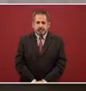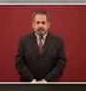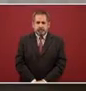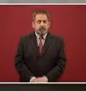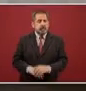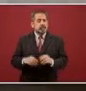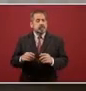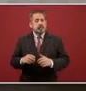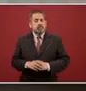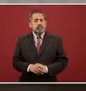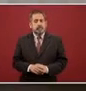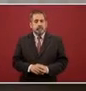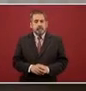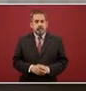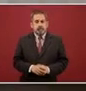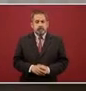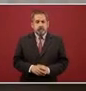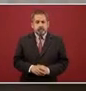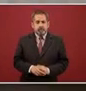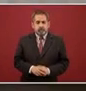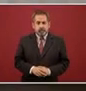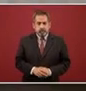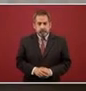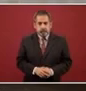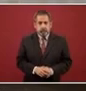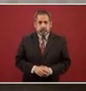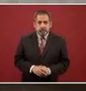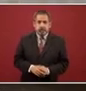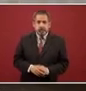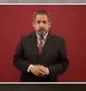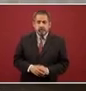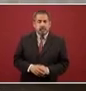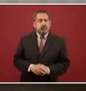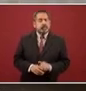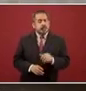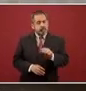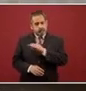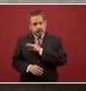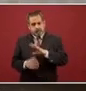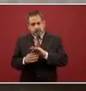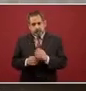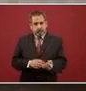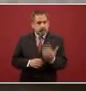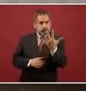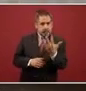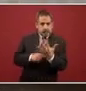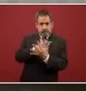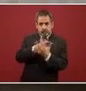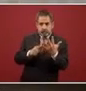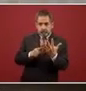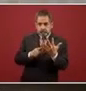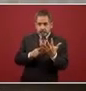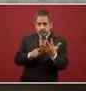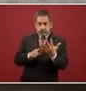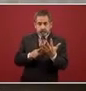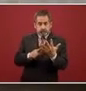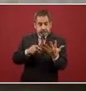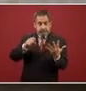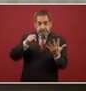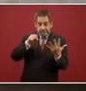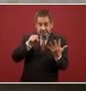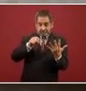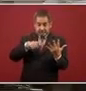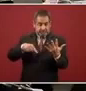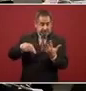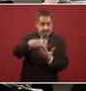que me parece muy importante. Sí, podemos comentar que los 5 no están integrados, digamos, en un brote, es decir, no forman parte